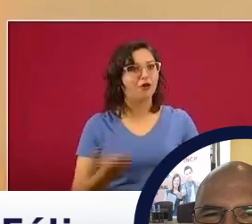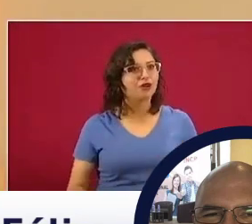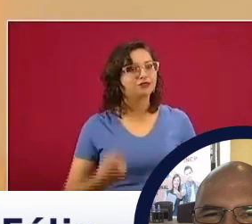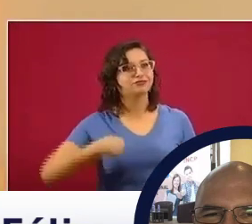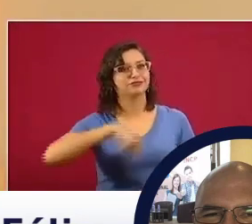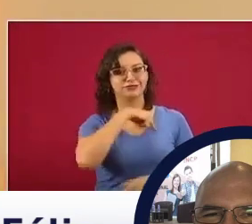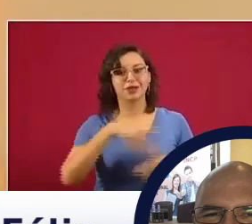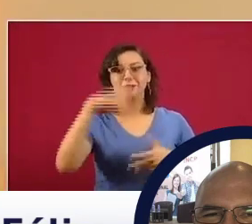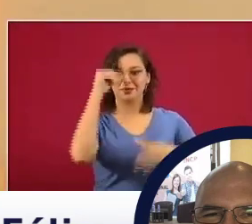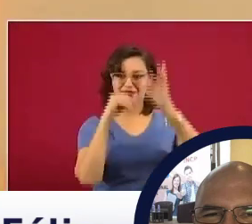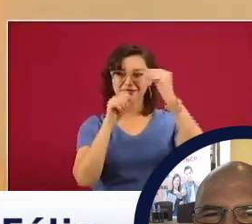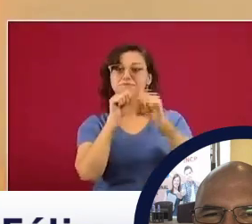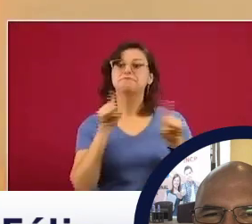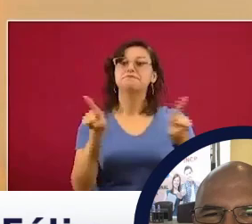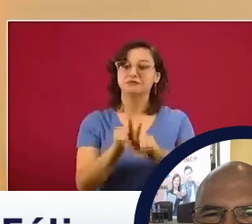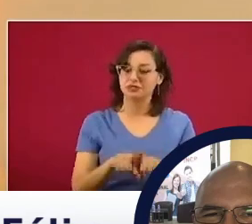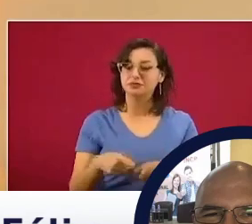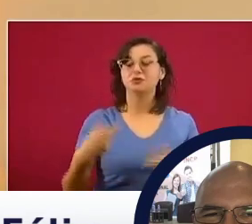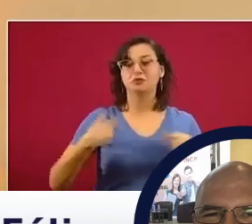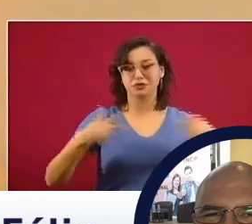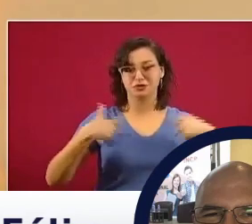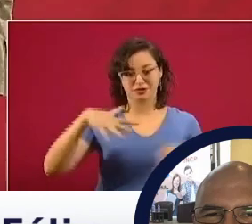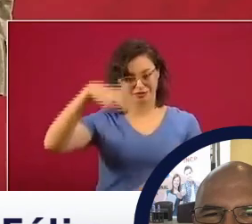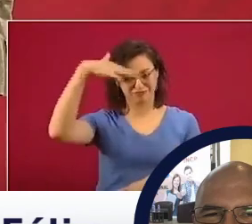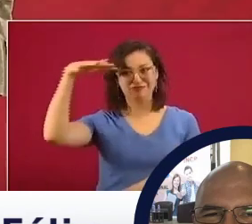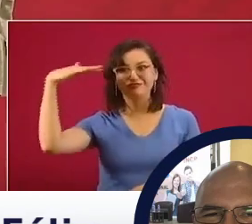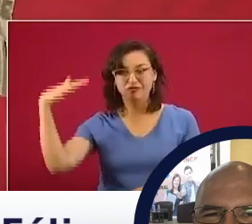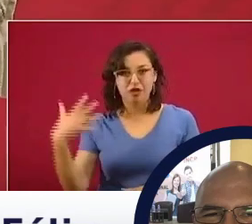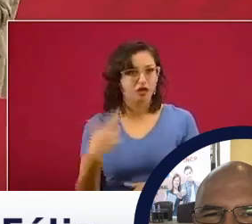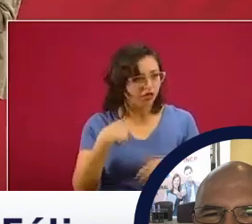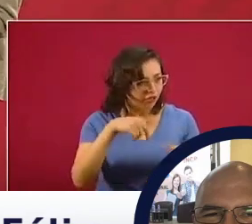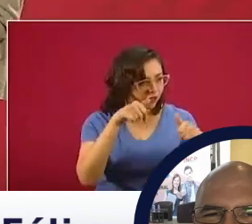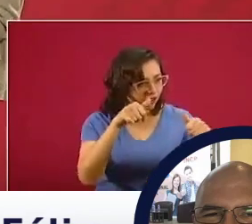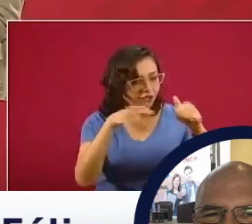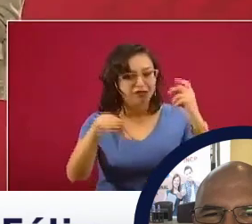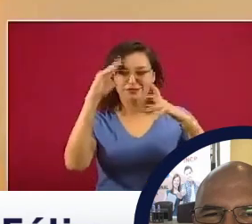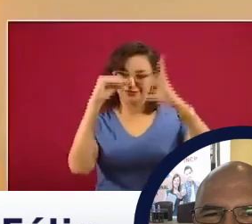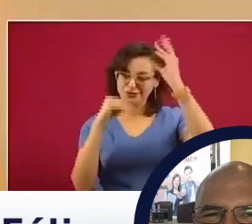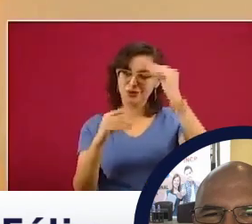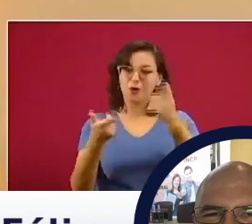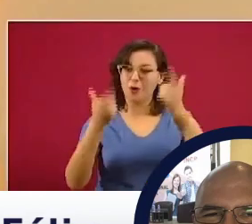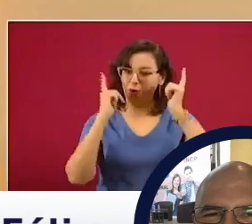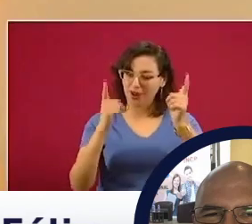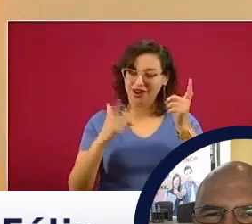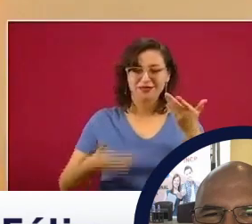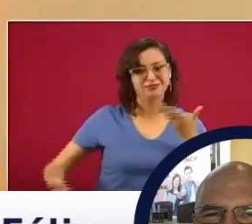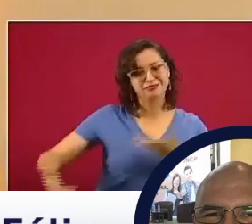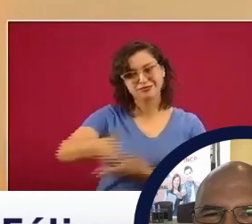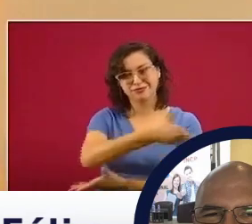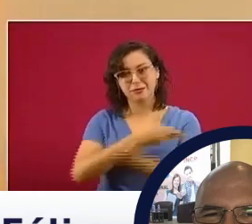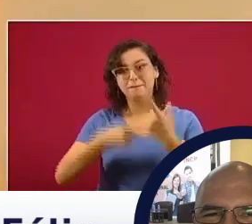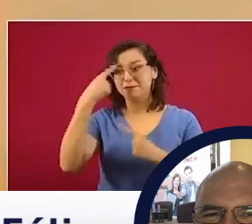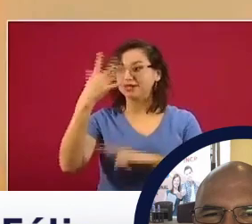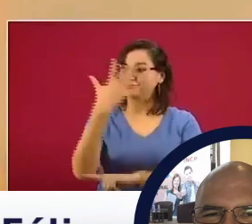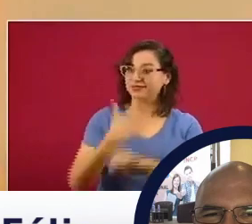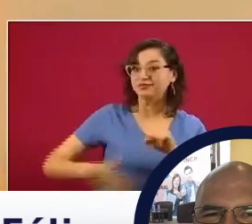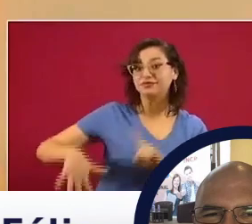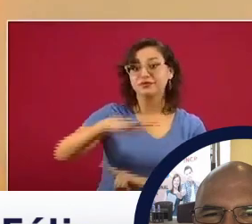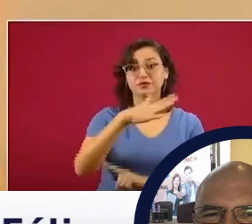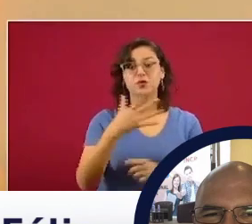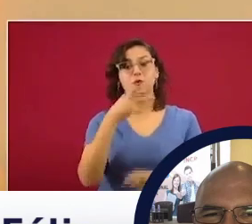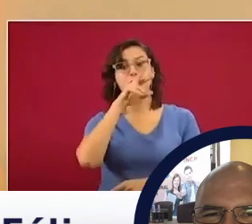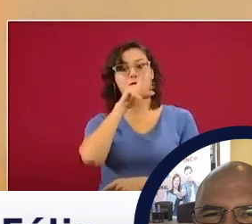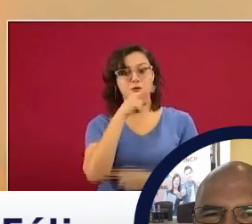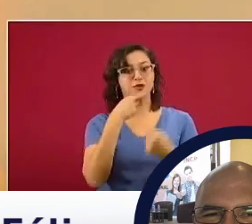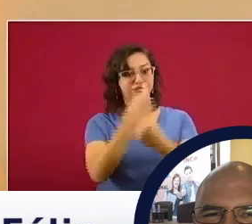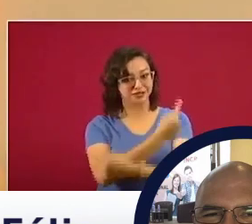haters que, independientemente de su opinión, muy respetables también, este, creo que hacen falta más ejercicios como este, Luis.